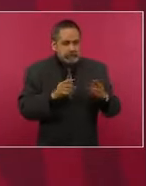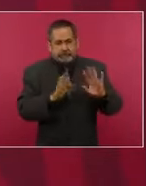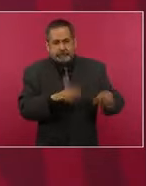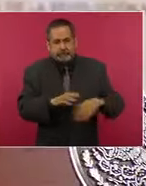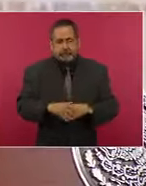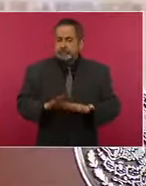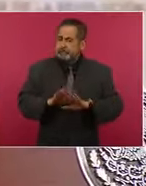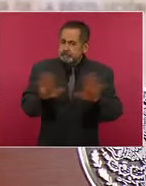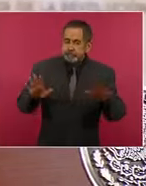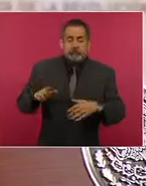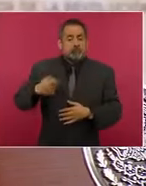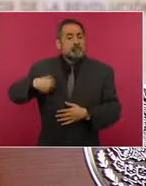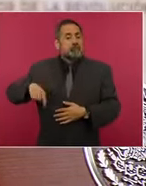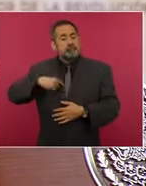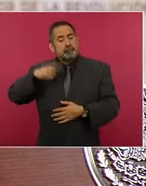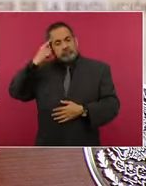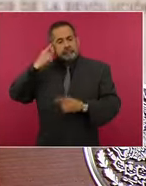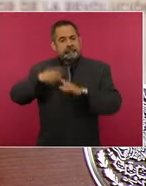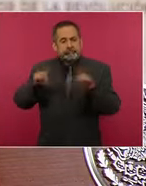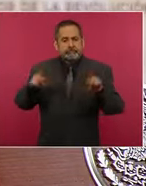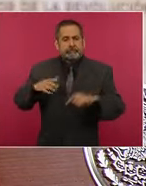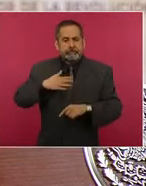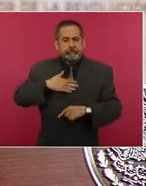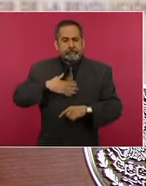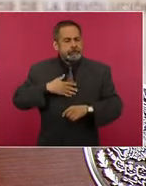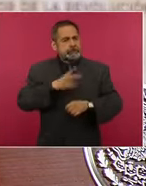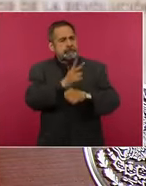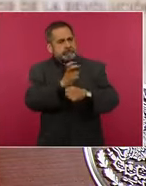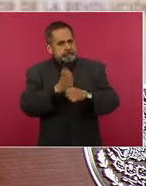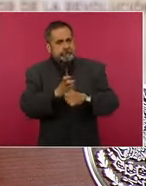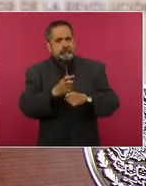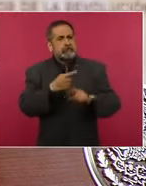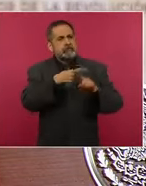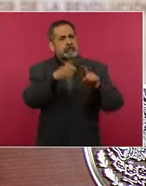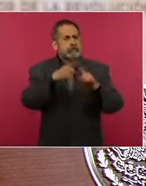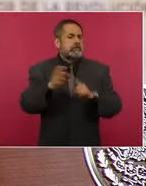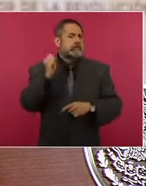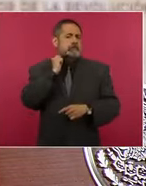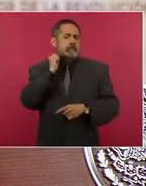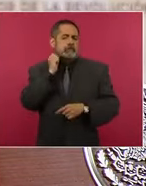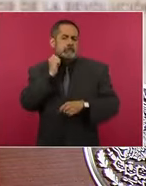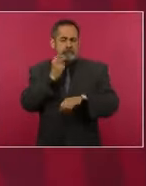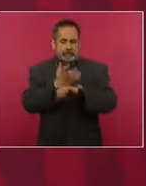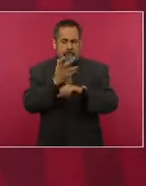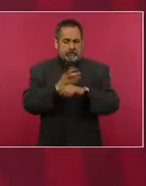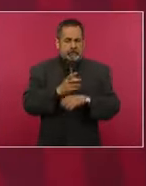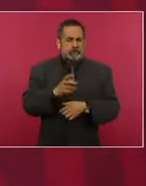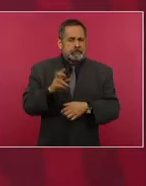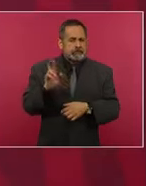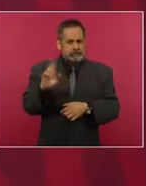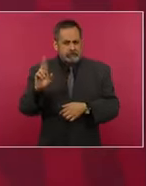estamos invitando a senadores de Estados Unidos, de los dos partidos,